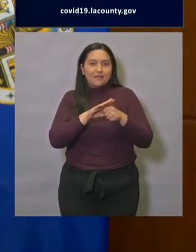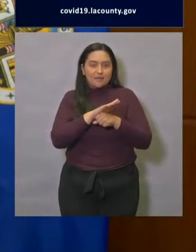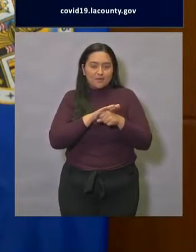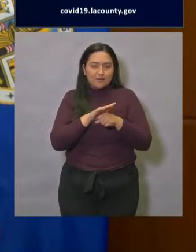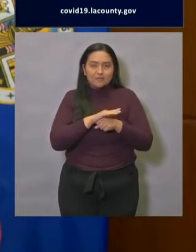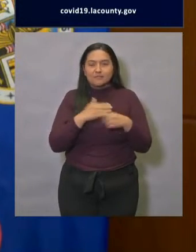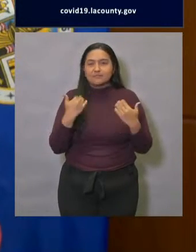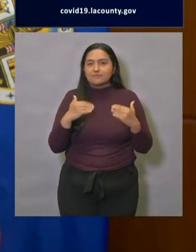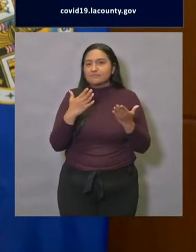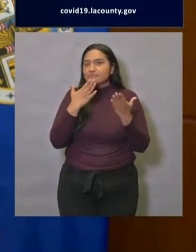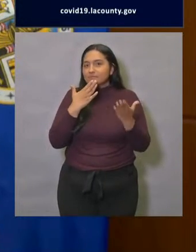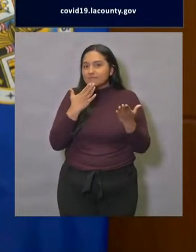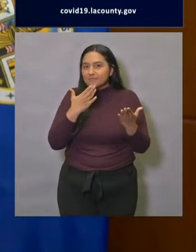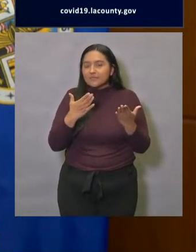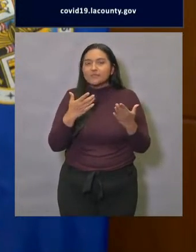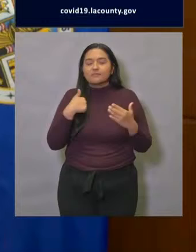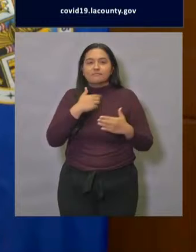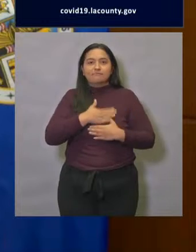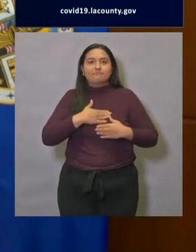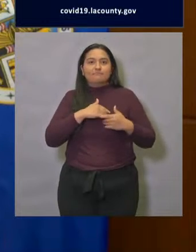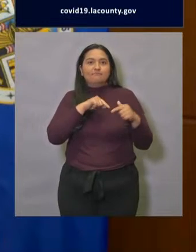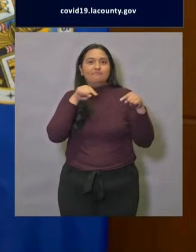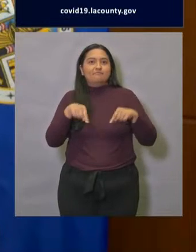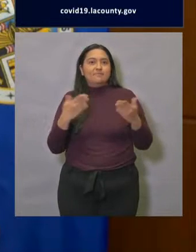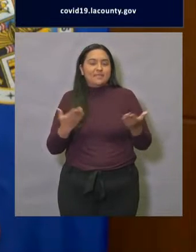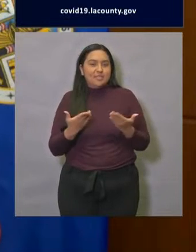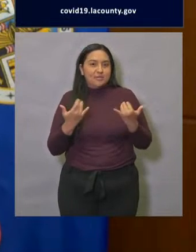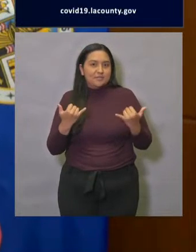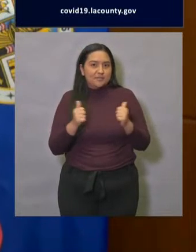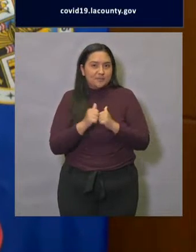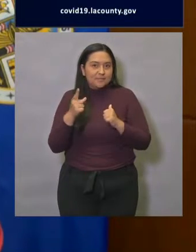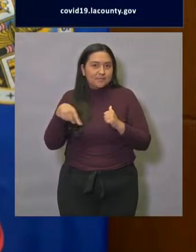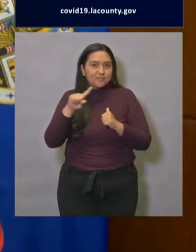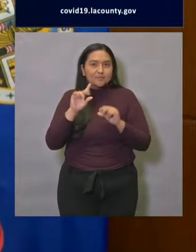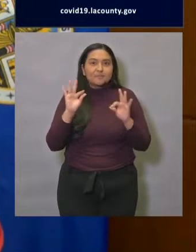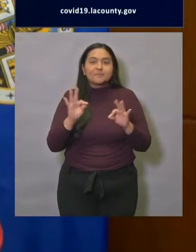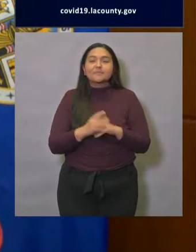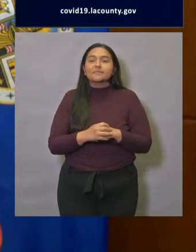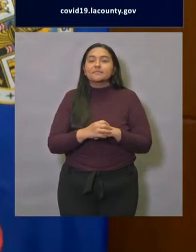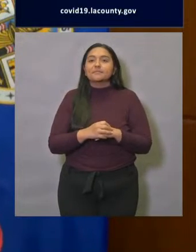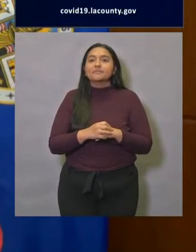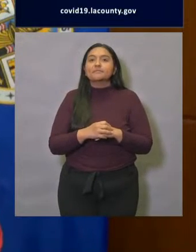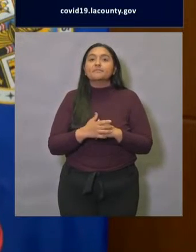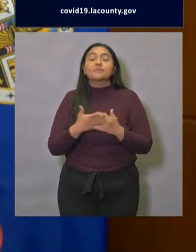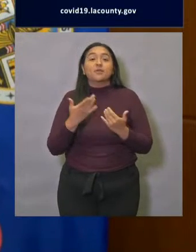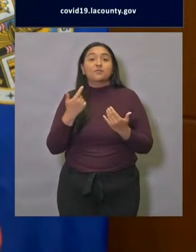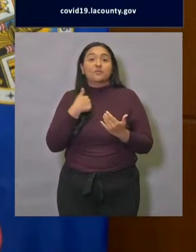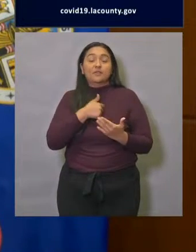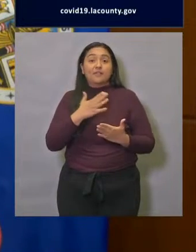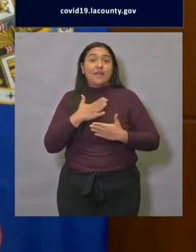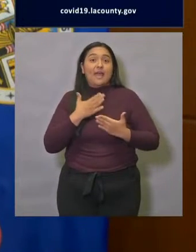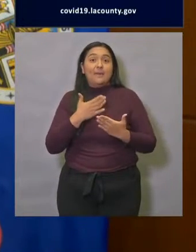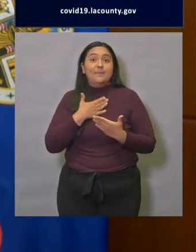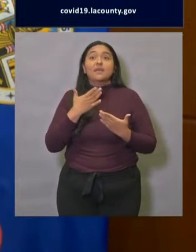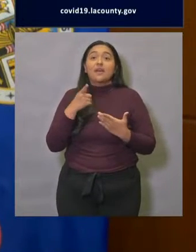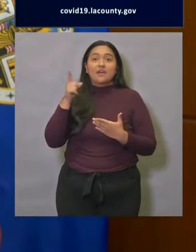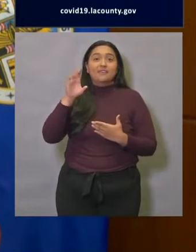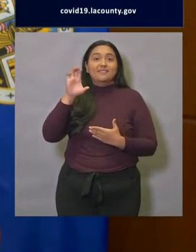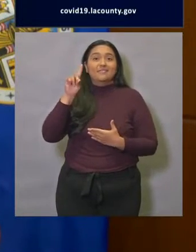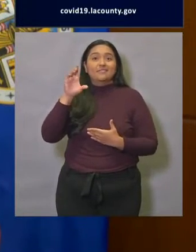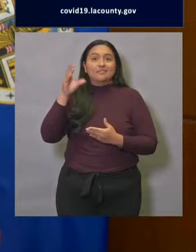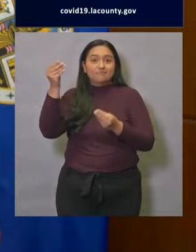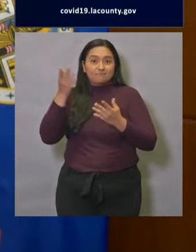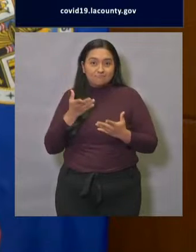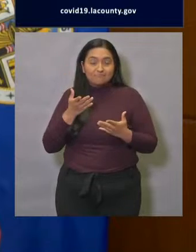bastante gusto estar aquí hoy día con ustedes. Estamos felices de saber que el CDC recomienda el uso de